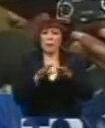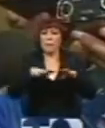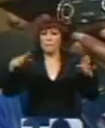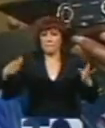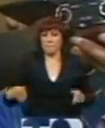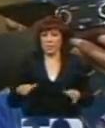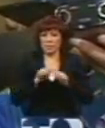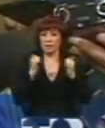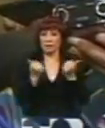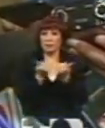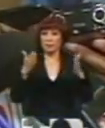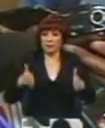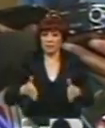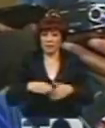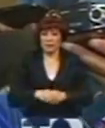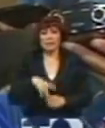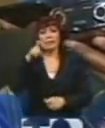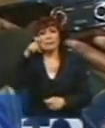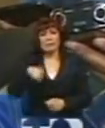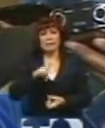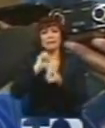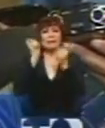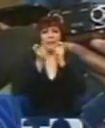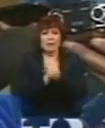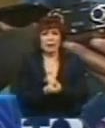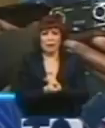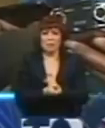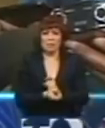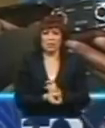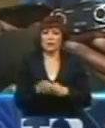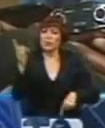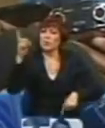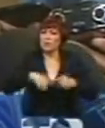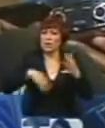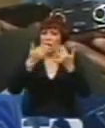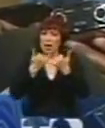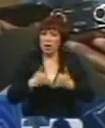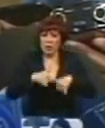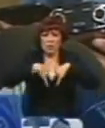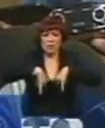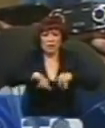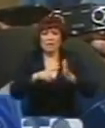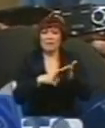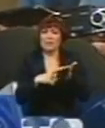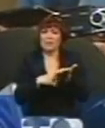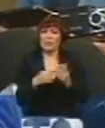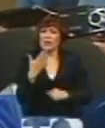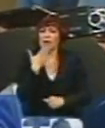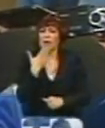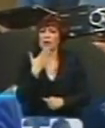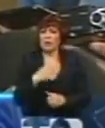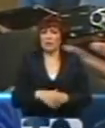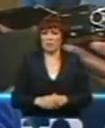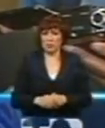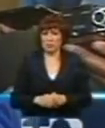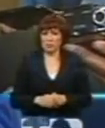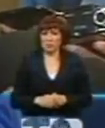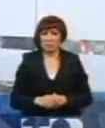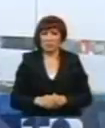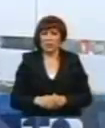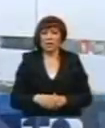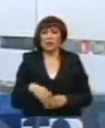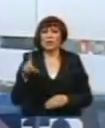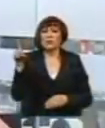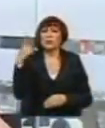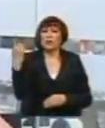legislativa. Tiene que ser reestructurada. No es posible que se haya convertido esas sesiones de la Comisión de Fiscalización en saludos a la bandera.